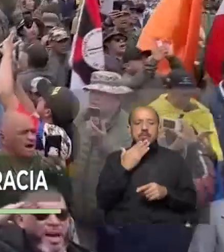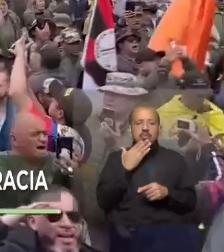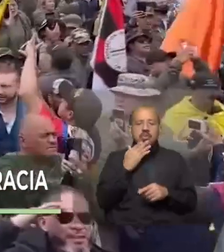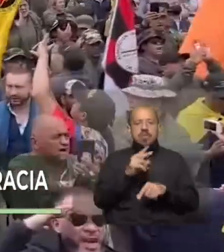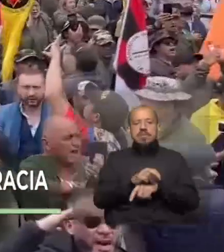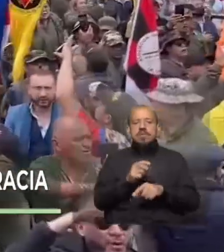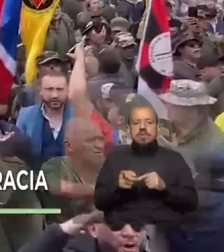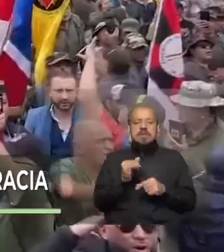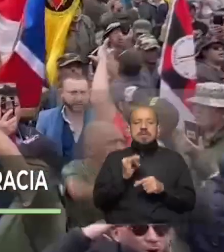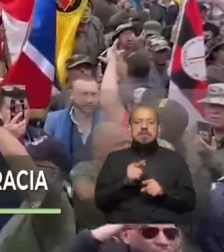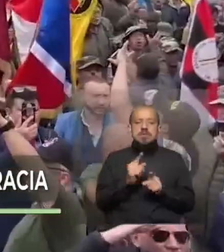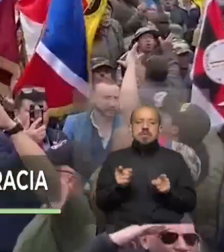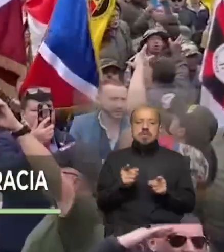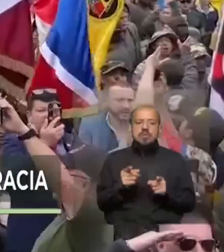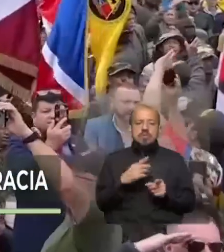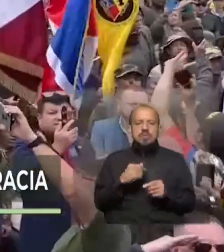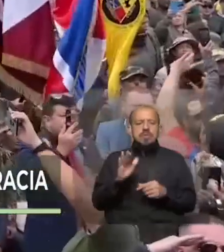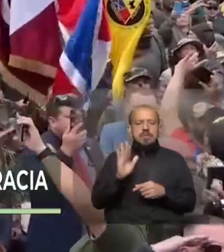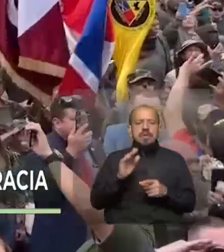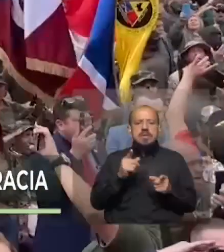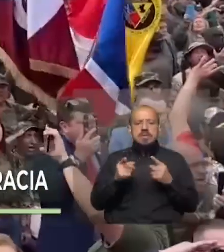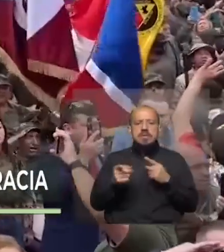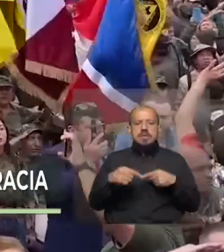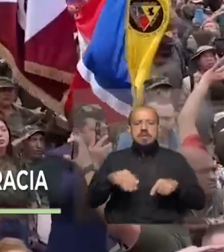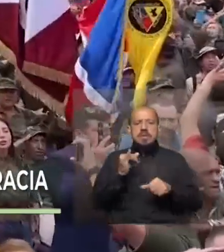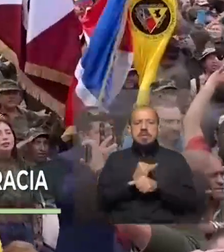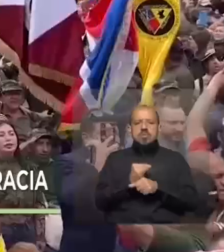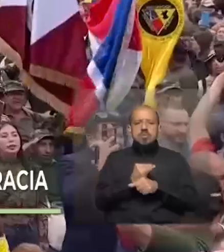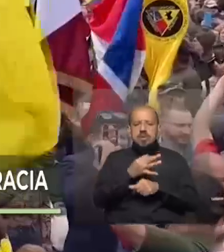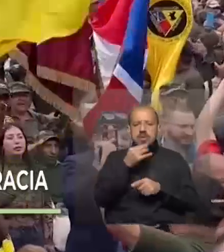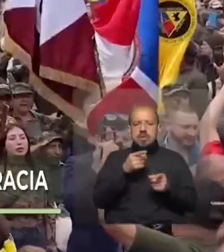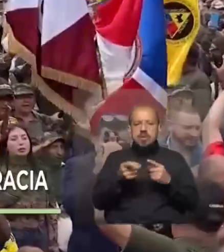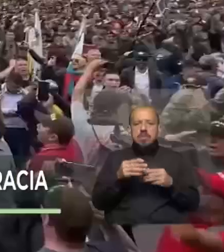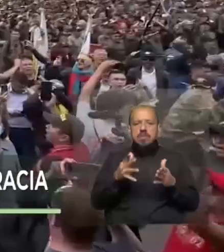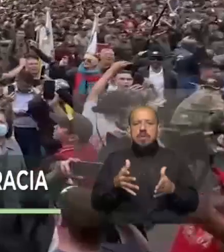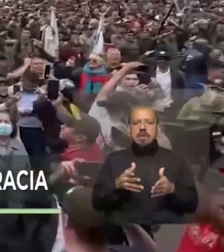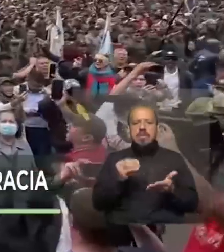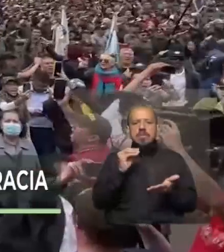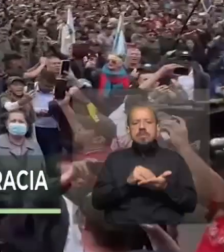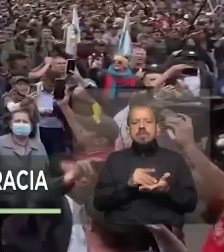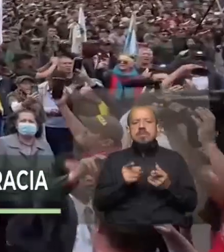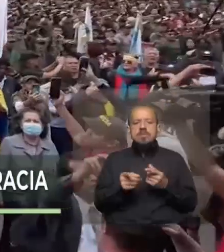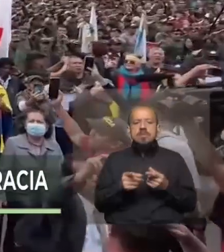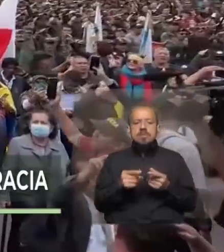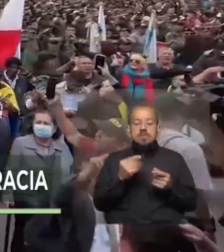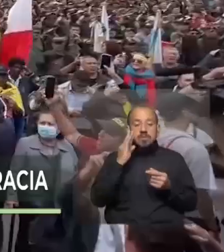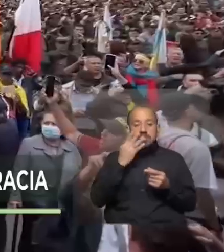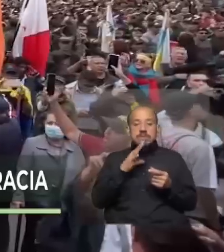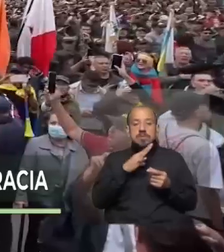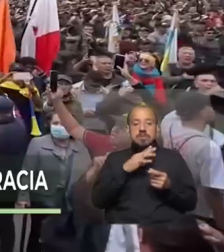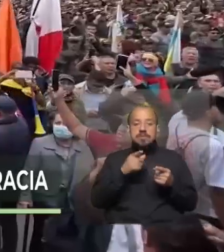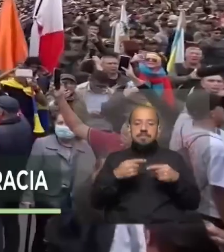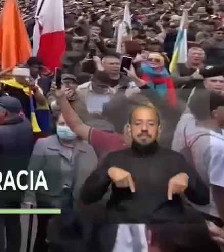la fiscalía investigaría o no los dichos y amenazas públicas la institución emitió un comunicado para fijar su posición donde reconoce que hubo